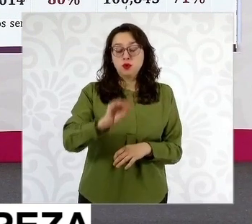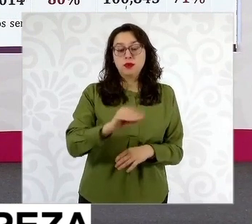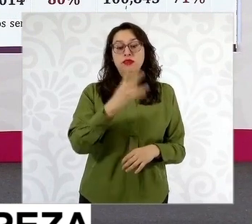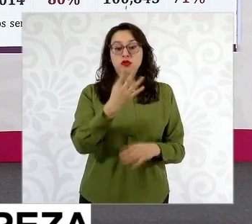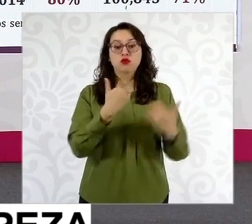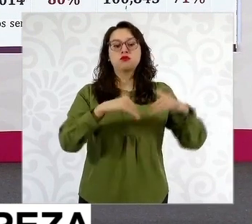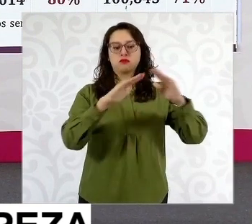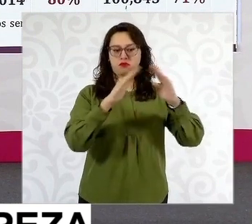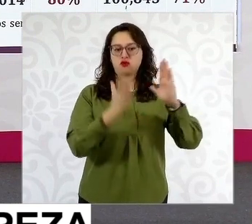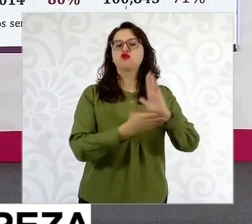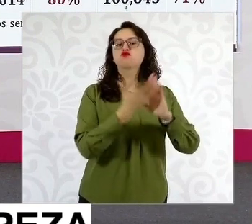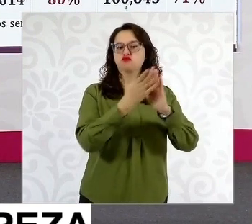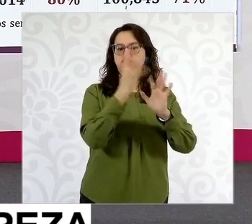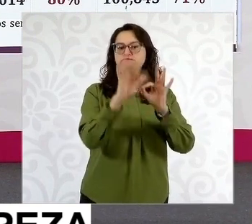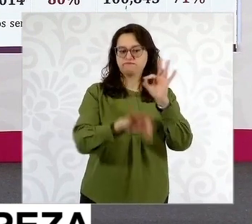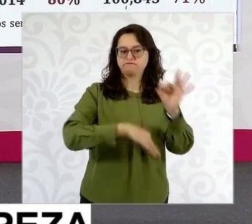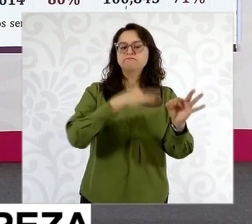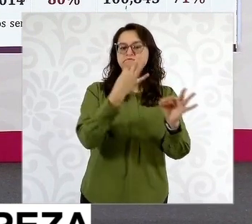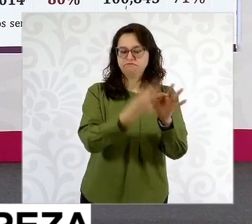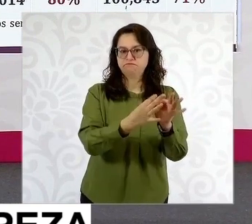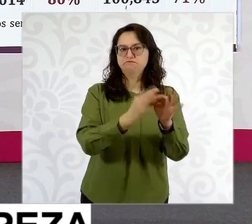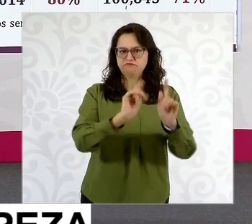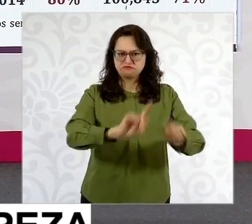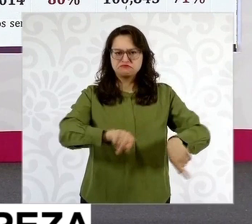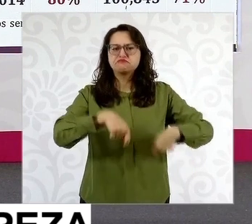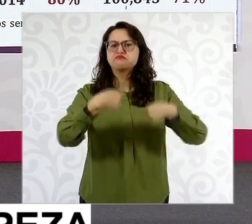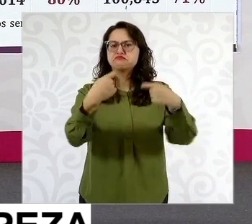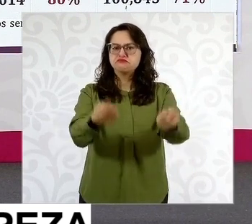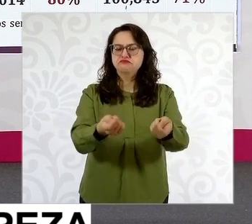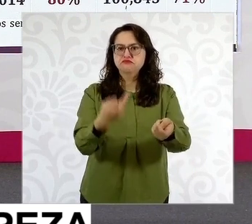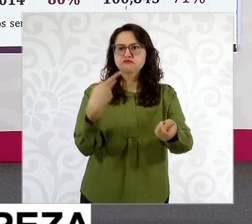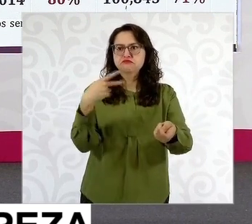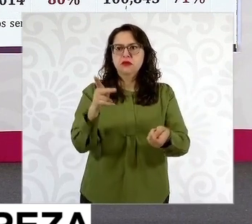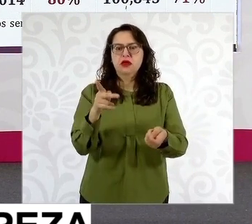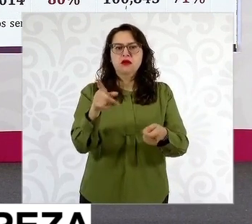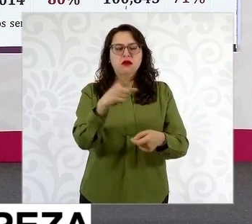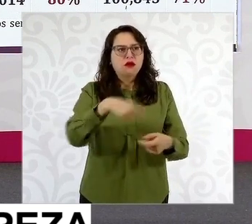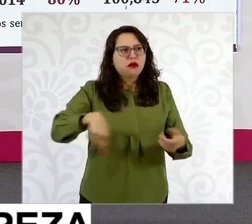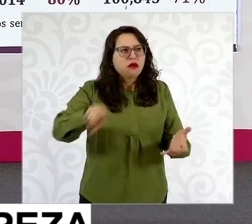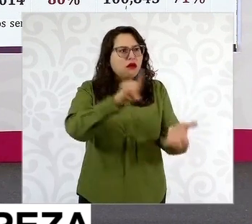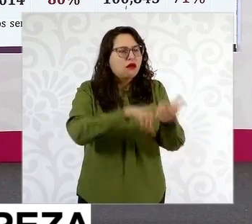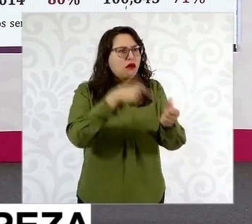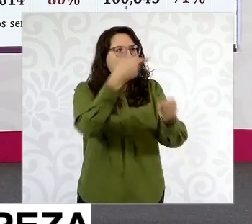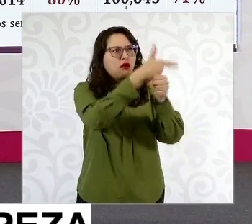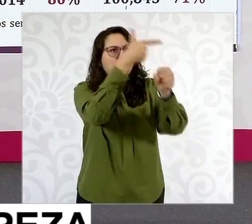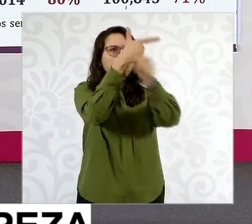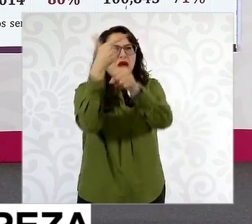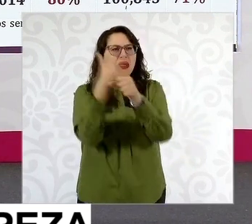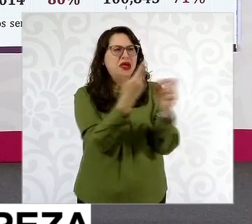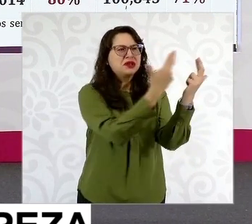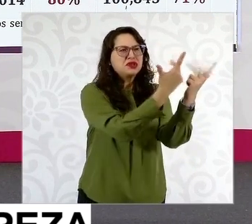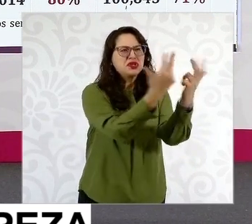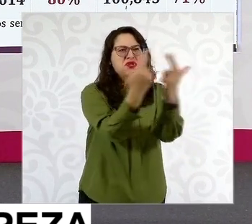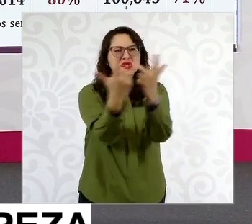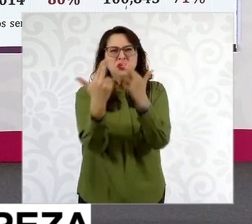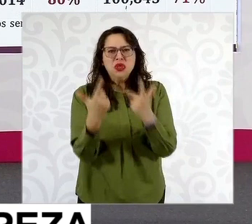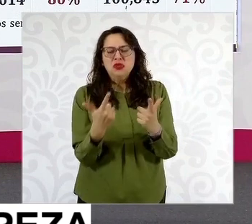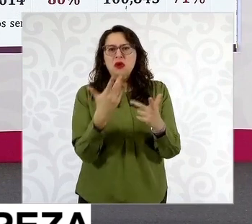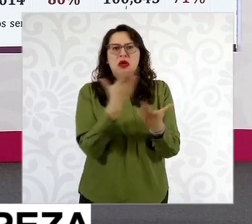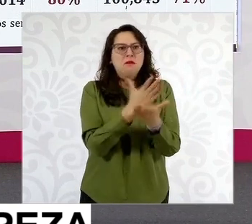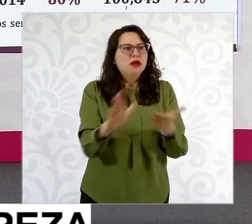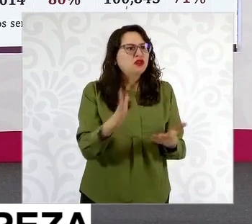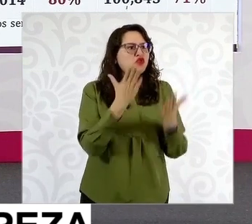entregaron, una gran parte carece de servicios básicos y presentan vicios ocultos. Sí,